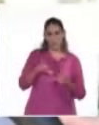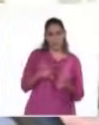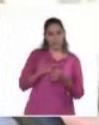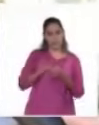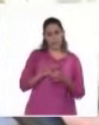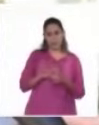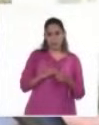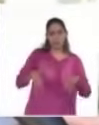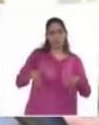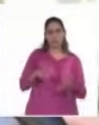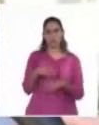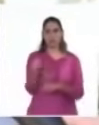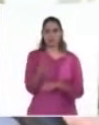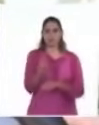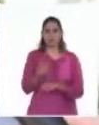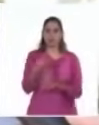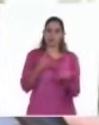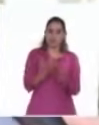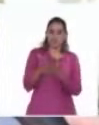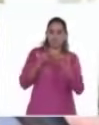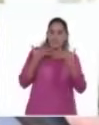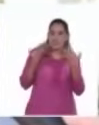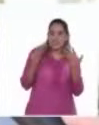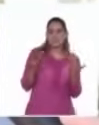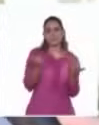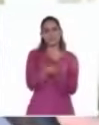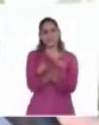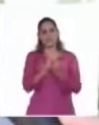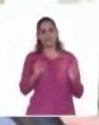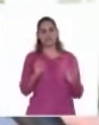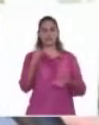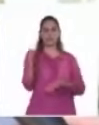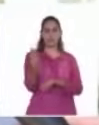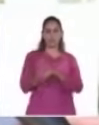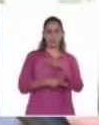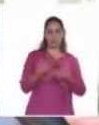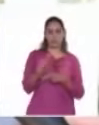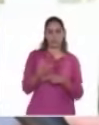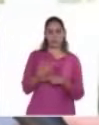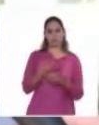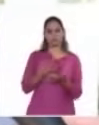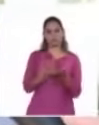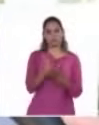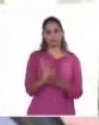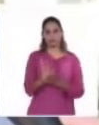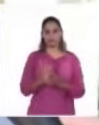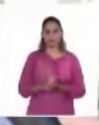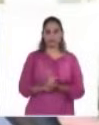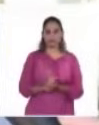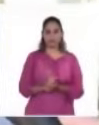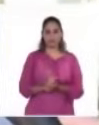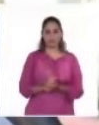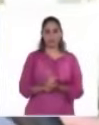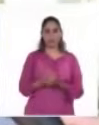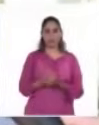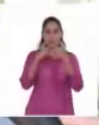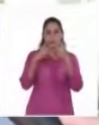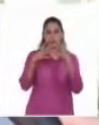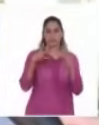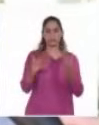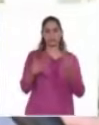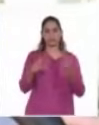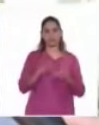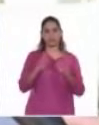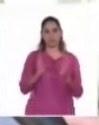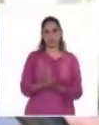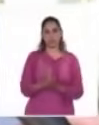felices queremos seguir siendo libres como los somos y que sobre todas las cosas no se pierda